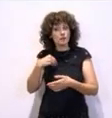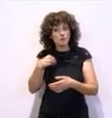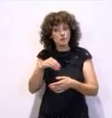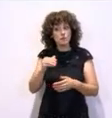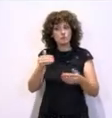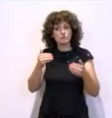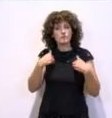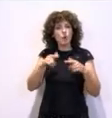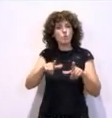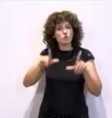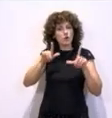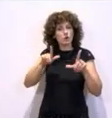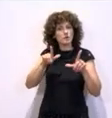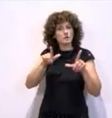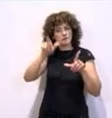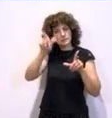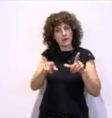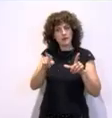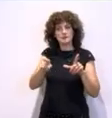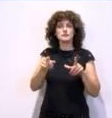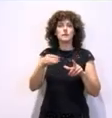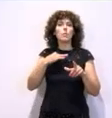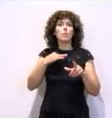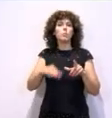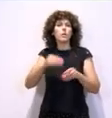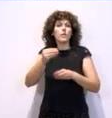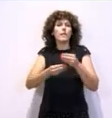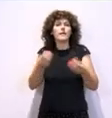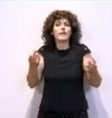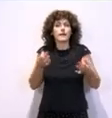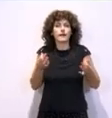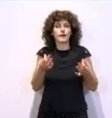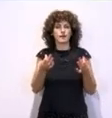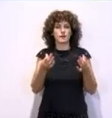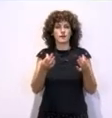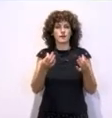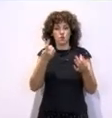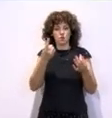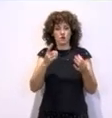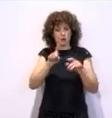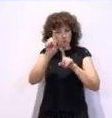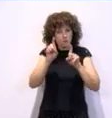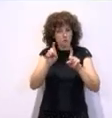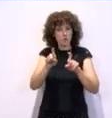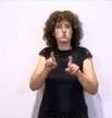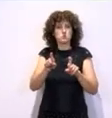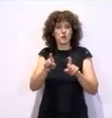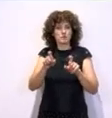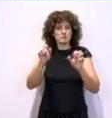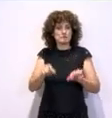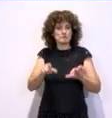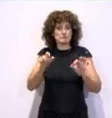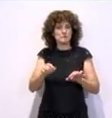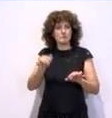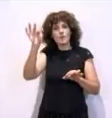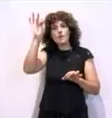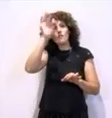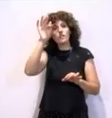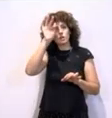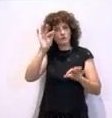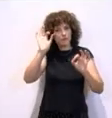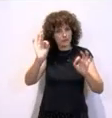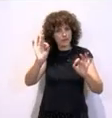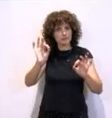protagonista, Andrés Hurtado, con su tío Iturrioz, es ¿qué puedo hacer? ¿Qué puedo hacer? Que es una de las preguntas clásicas de la filosofía. Y